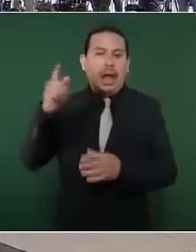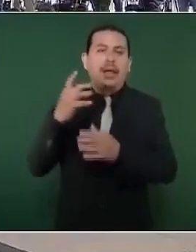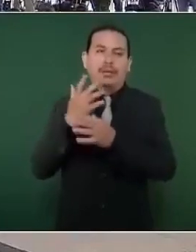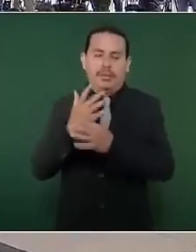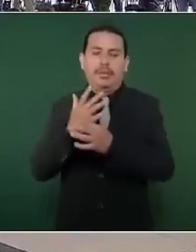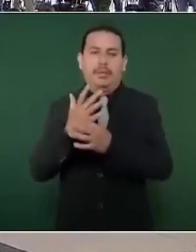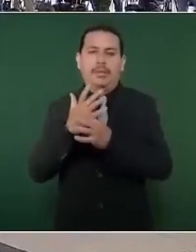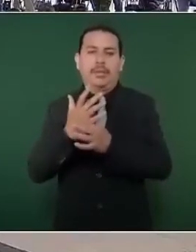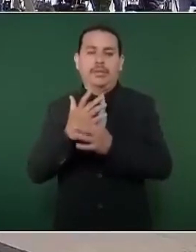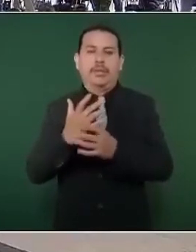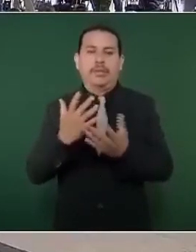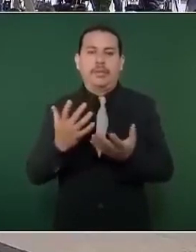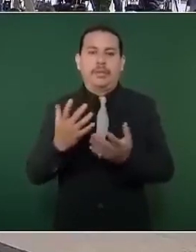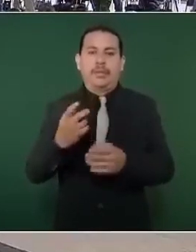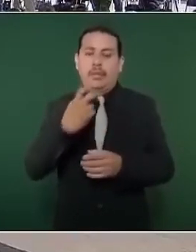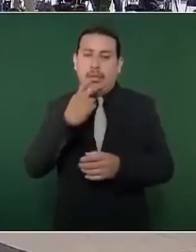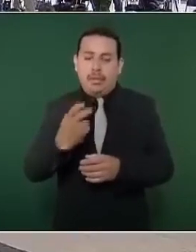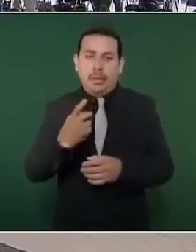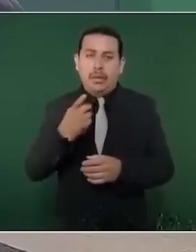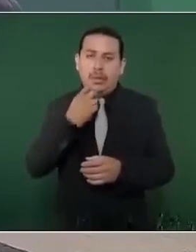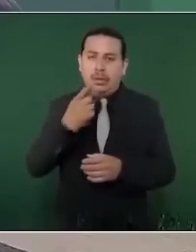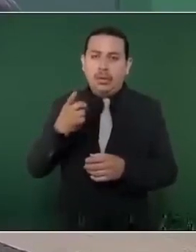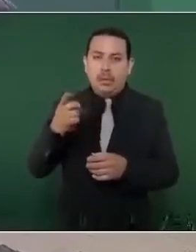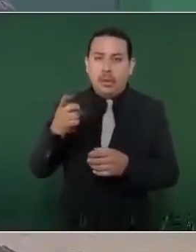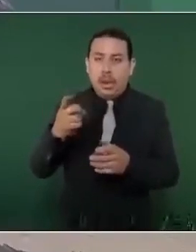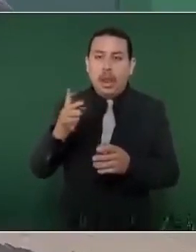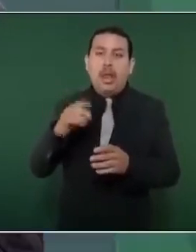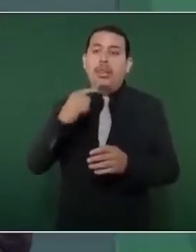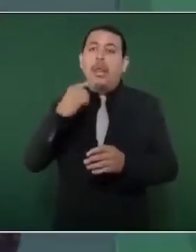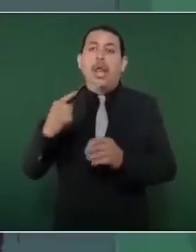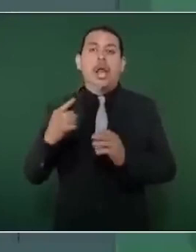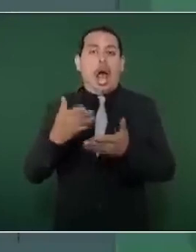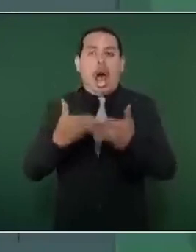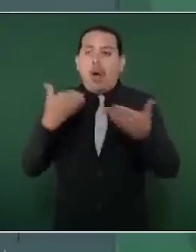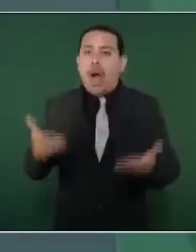supuestamente, como dicen los abogados, presuntamente.